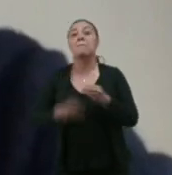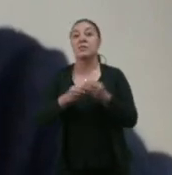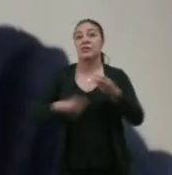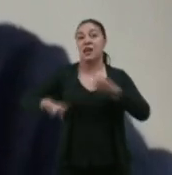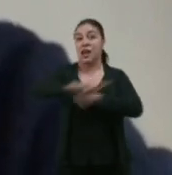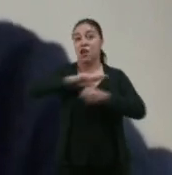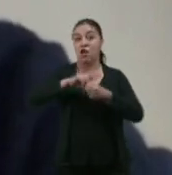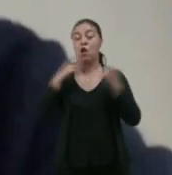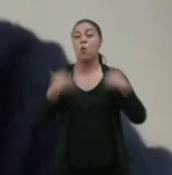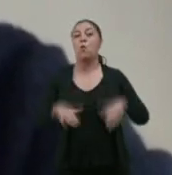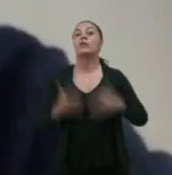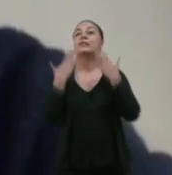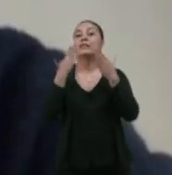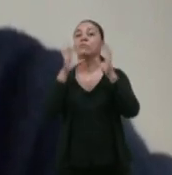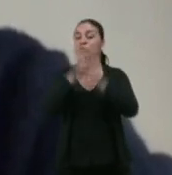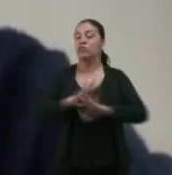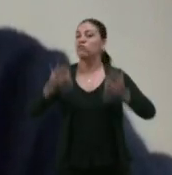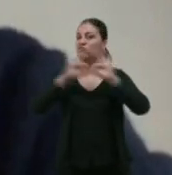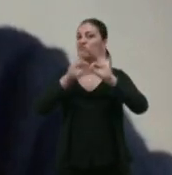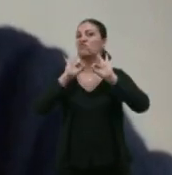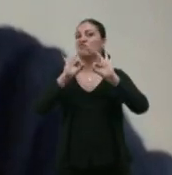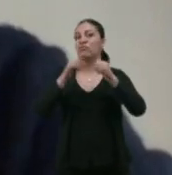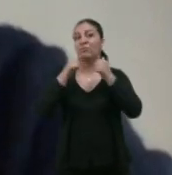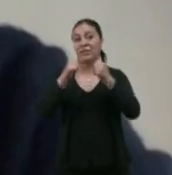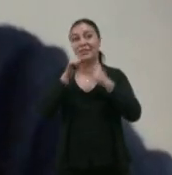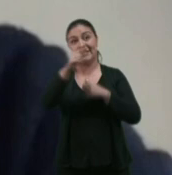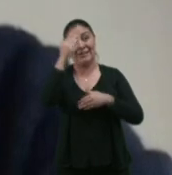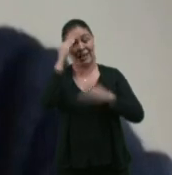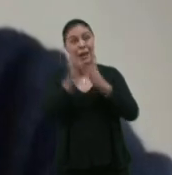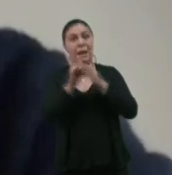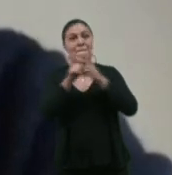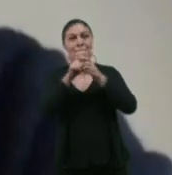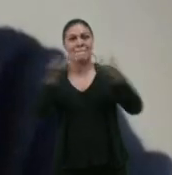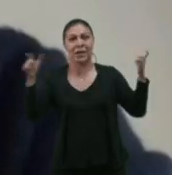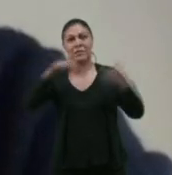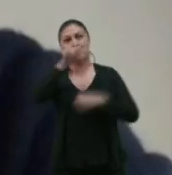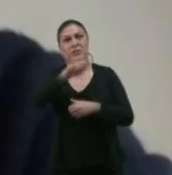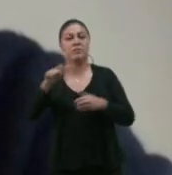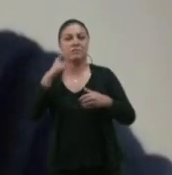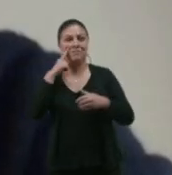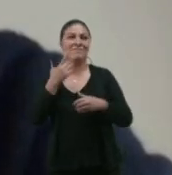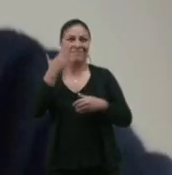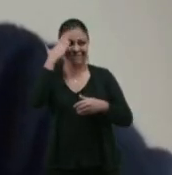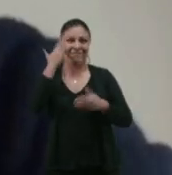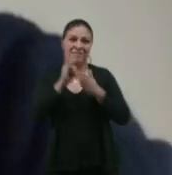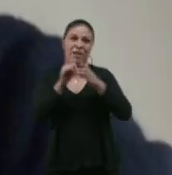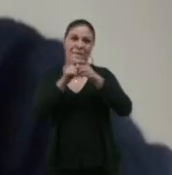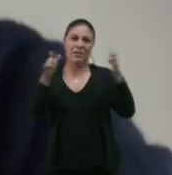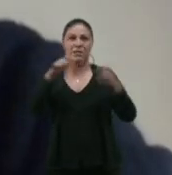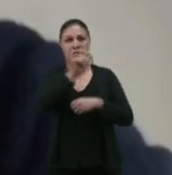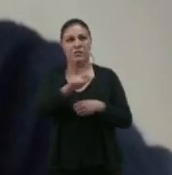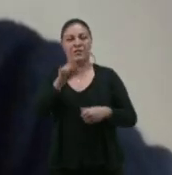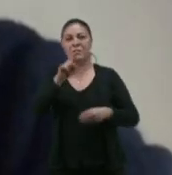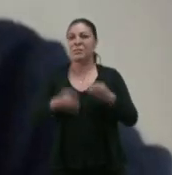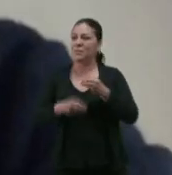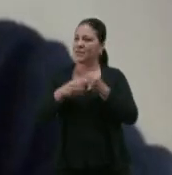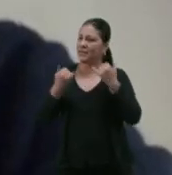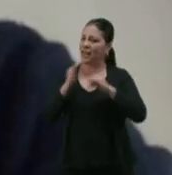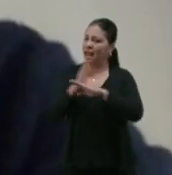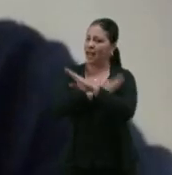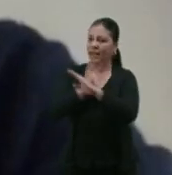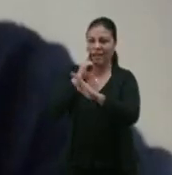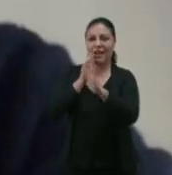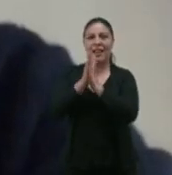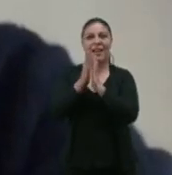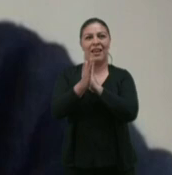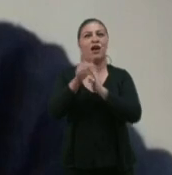eficiente. Y así es como hay tanta gente que vive de vender en Mercado Libre. Pero además creamos Mercado Shops, como tú decías, porque a veces la gente,